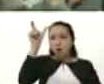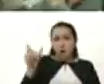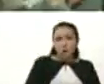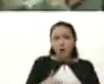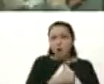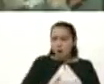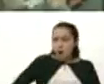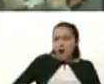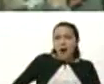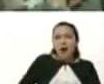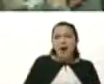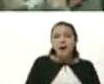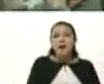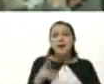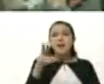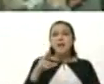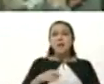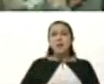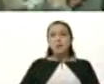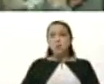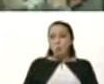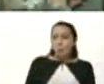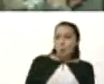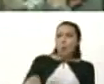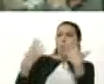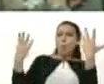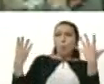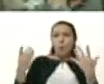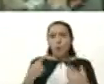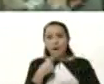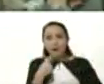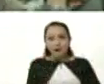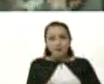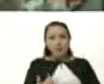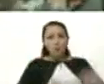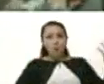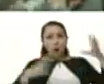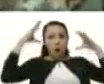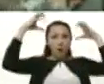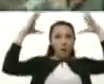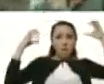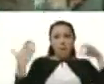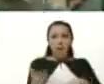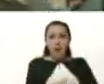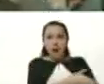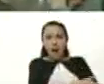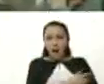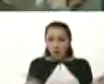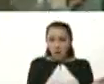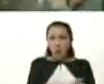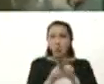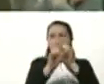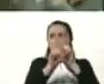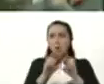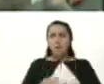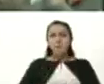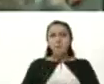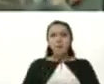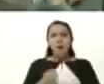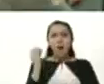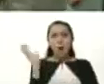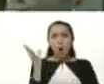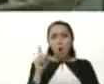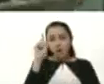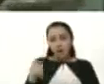nuestro Ali Primera, le mojó la cara a Simón Bolívar cuando iba para Angostura, para ese majestuoso Congreso de Angostura. Esa es la serenata